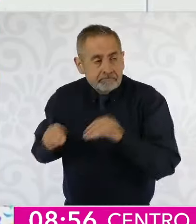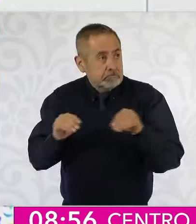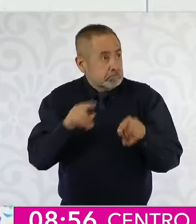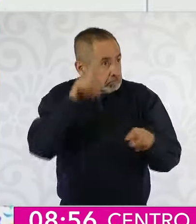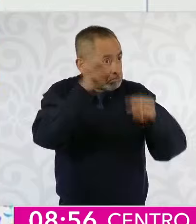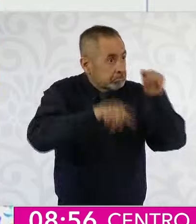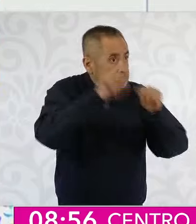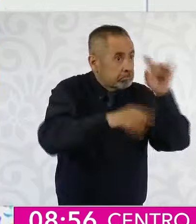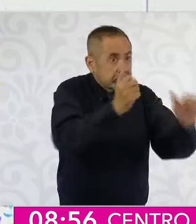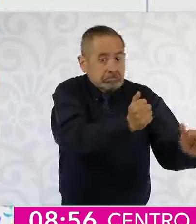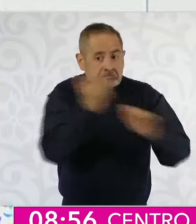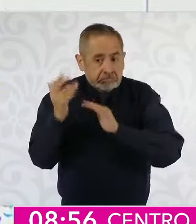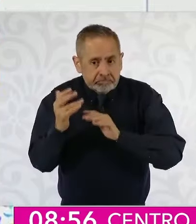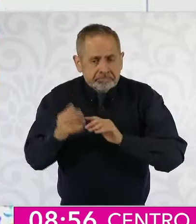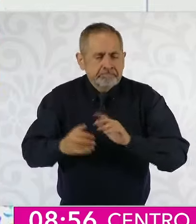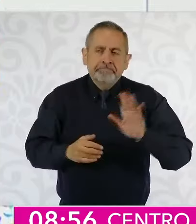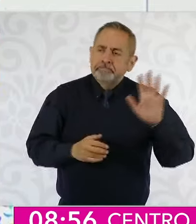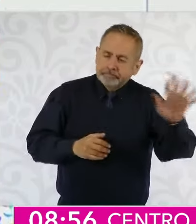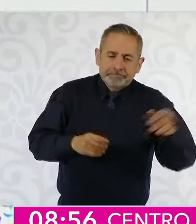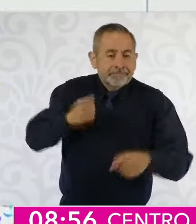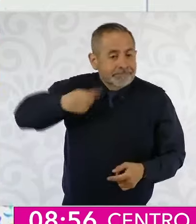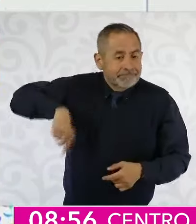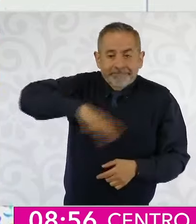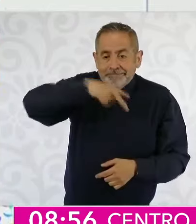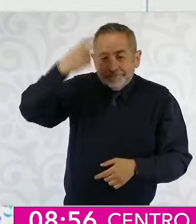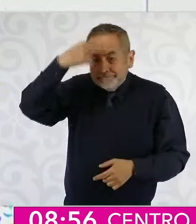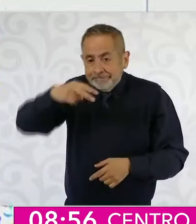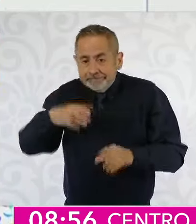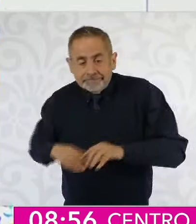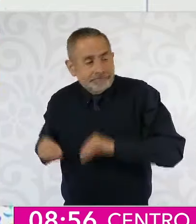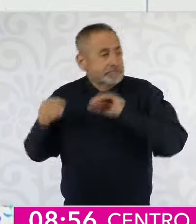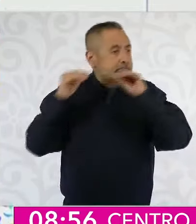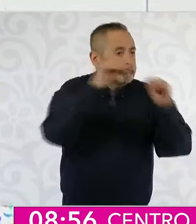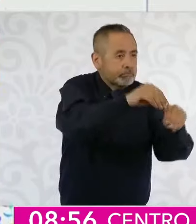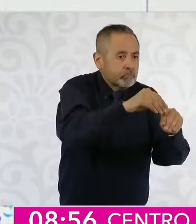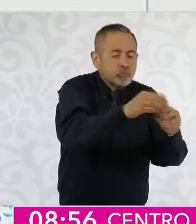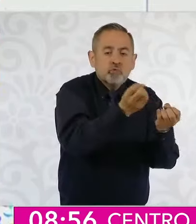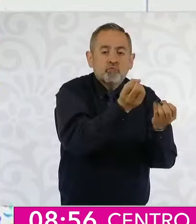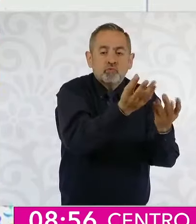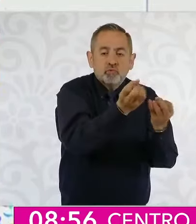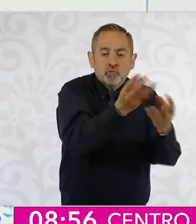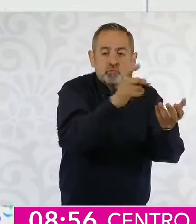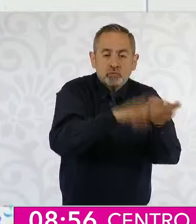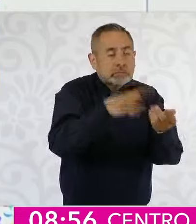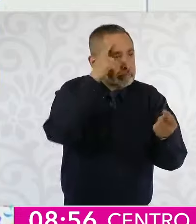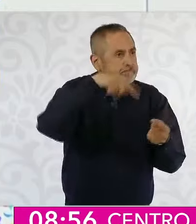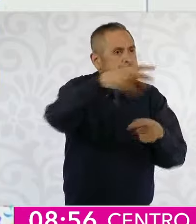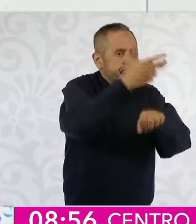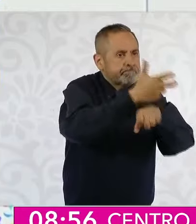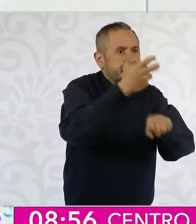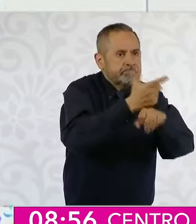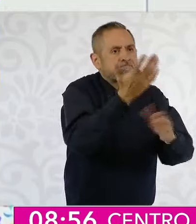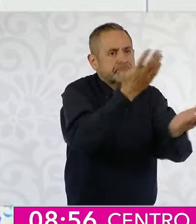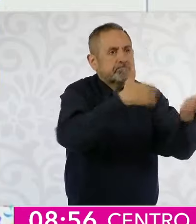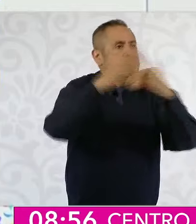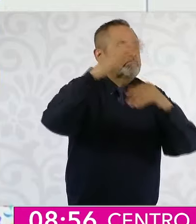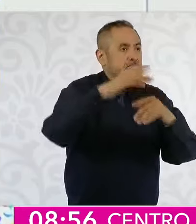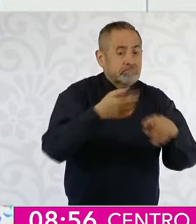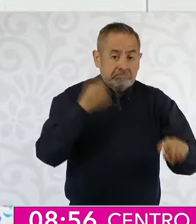nuestros connacionales que están del otro lado de la frontera contribuyen a la economía de Estados